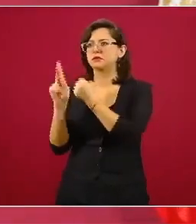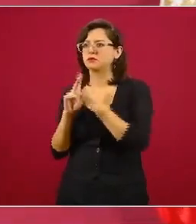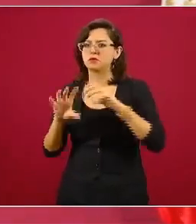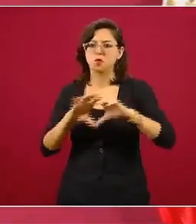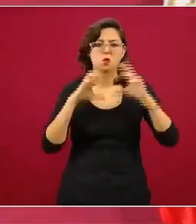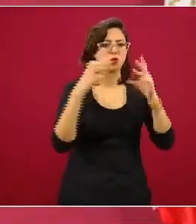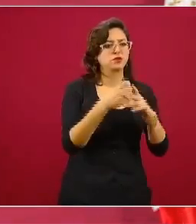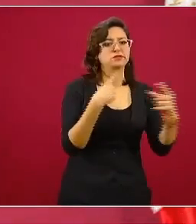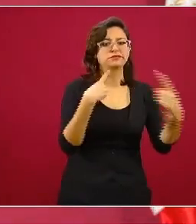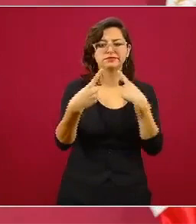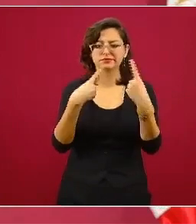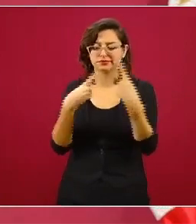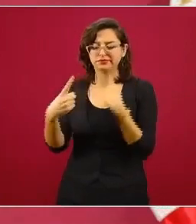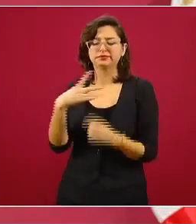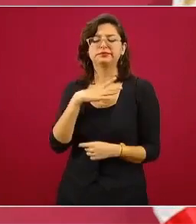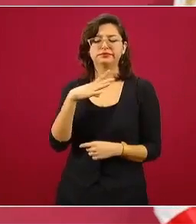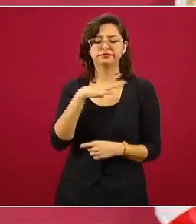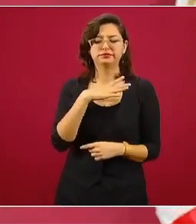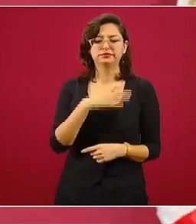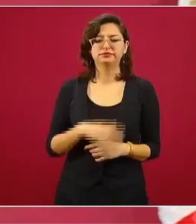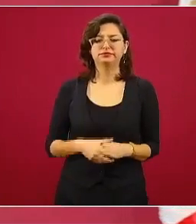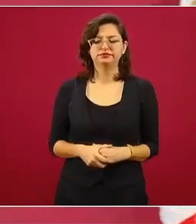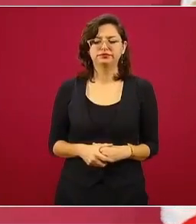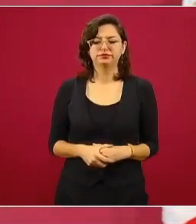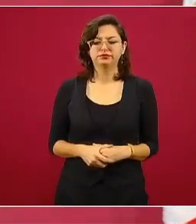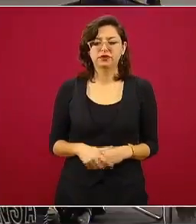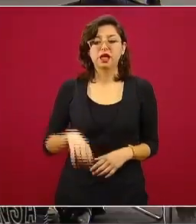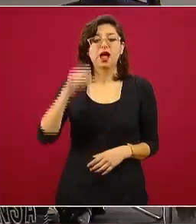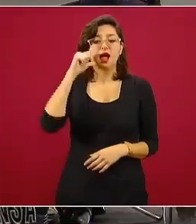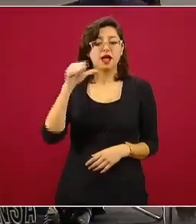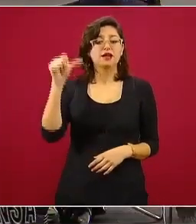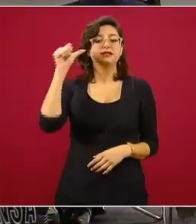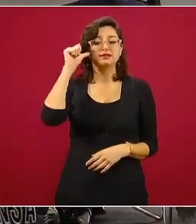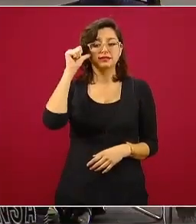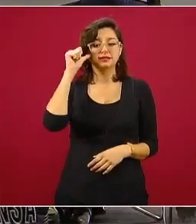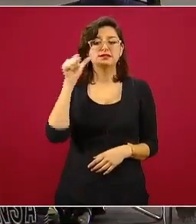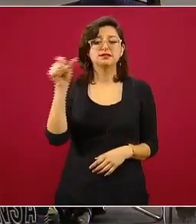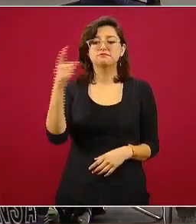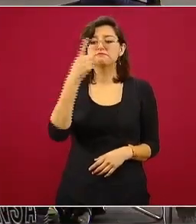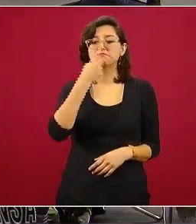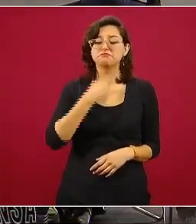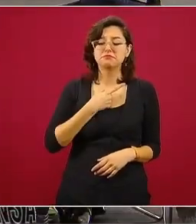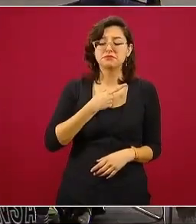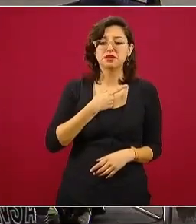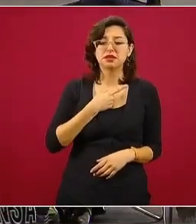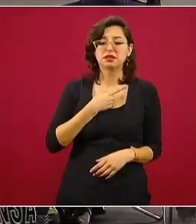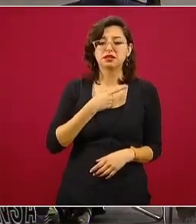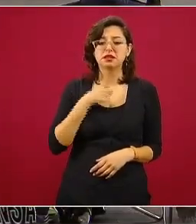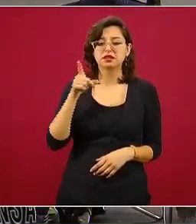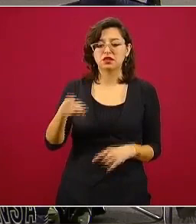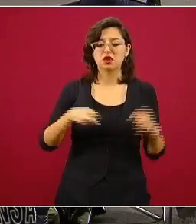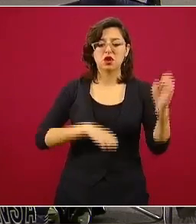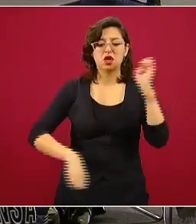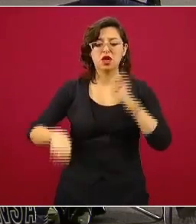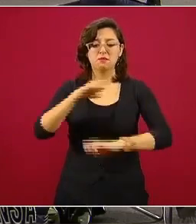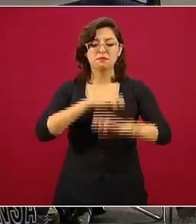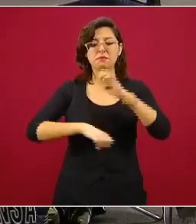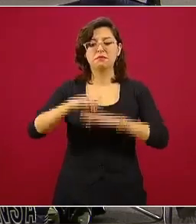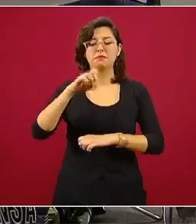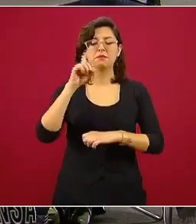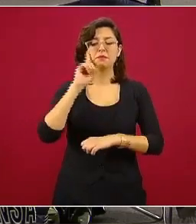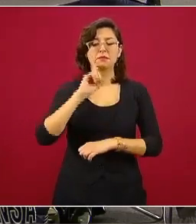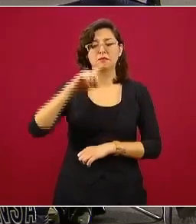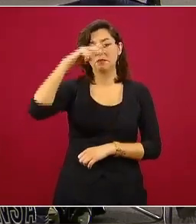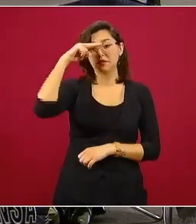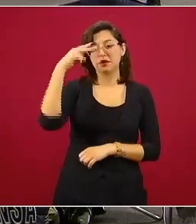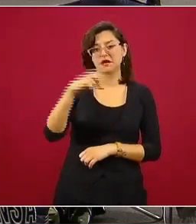mundial sobre este tema. Ayer precisamente me informó la embajadora de México